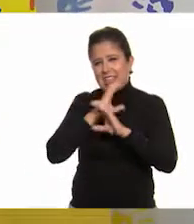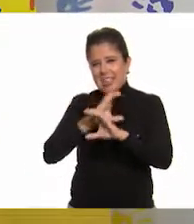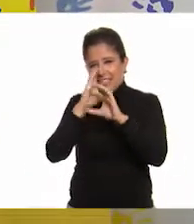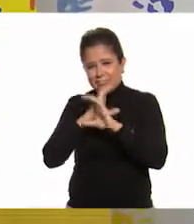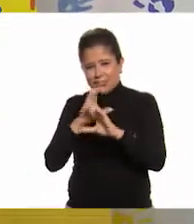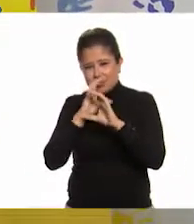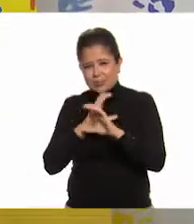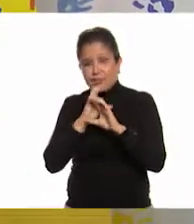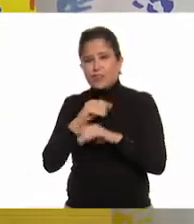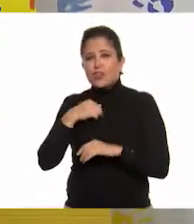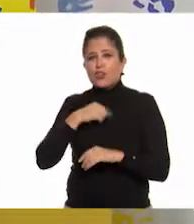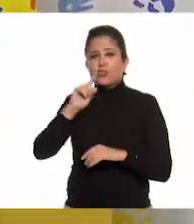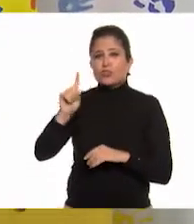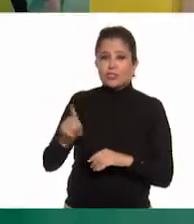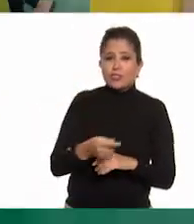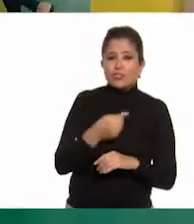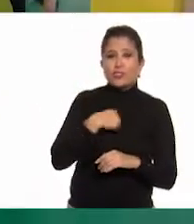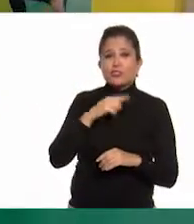dicen que soy...